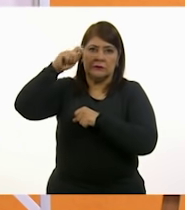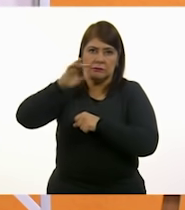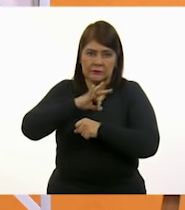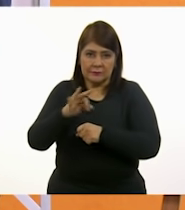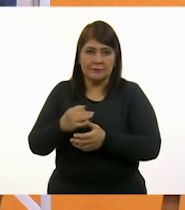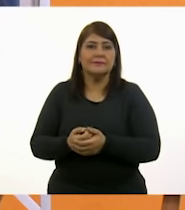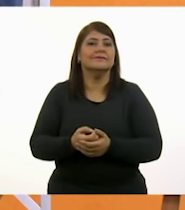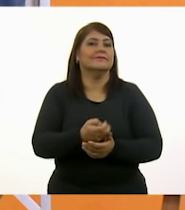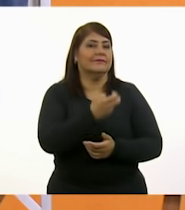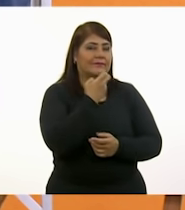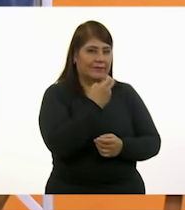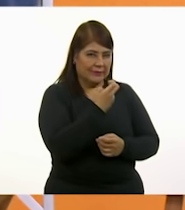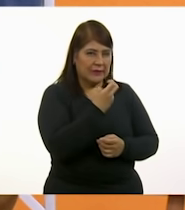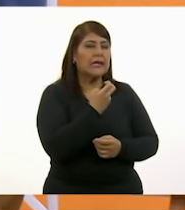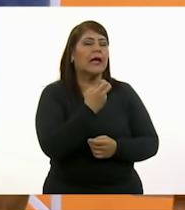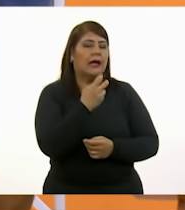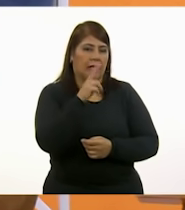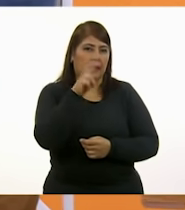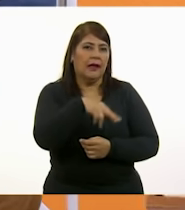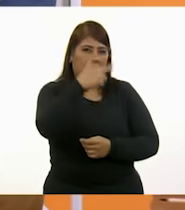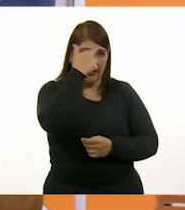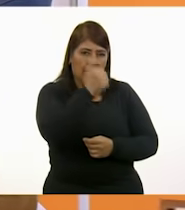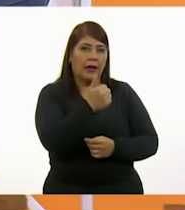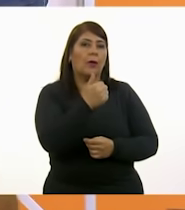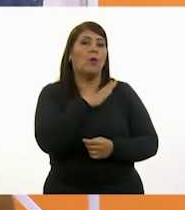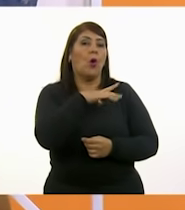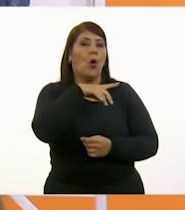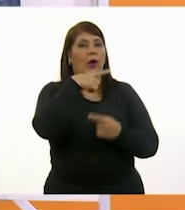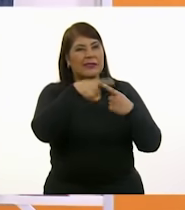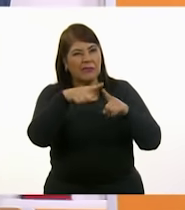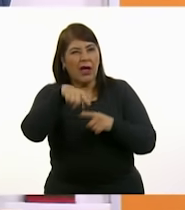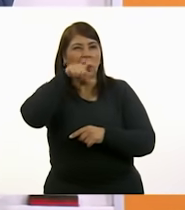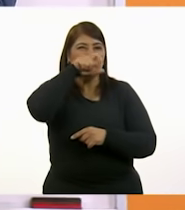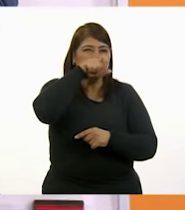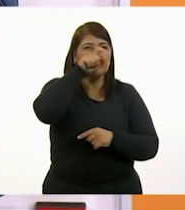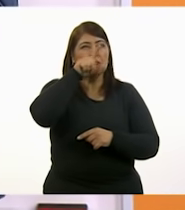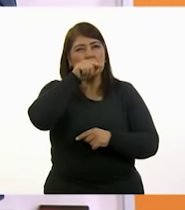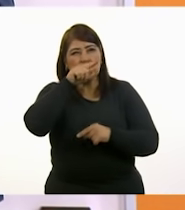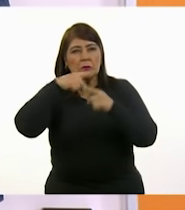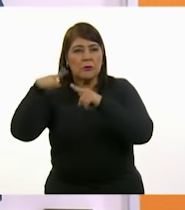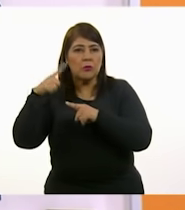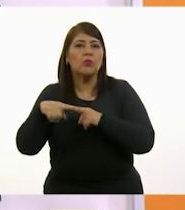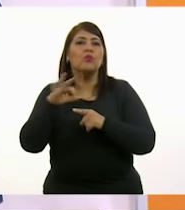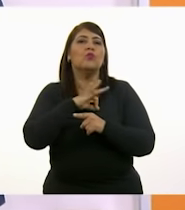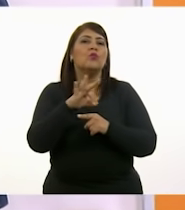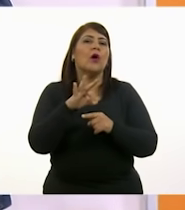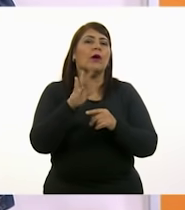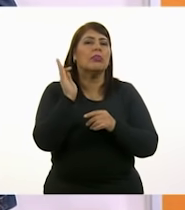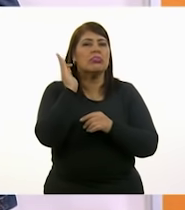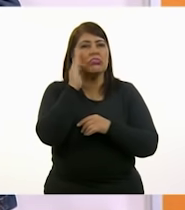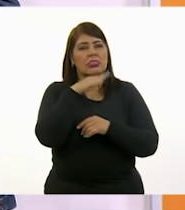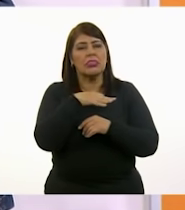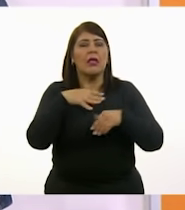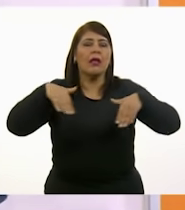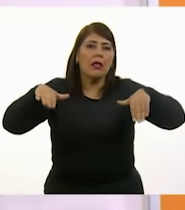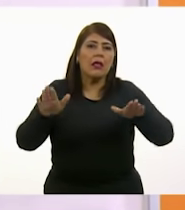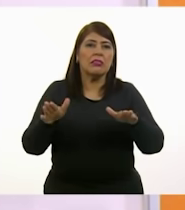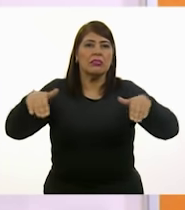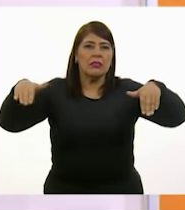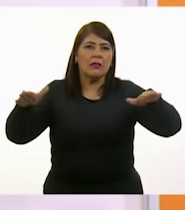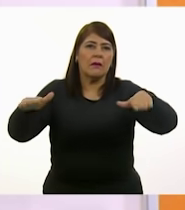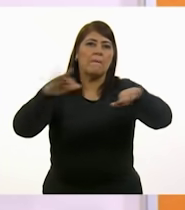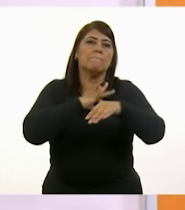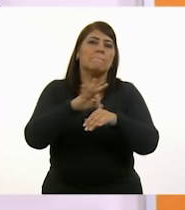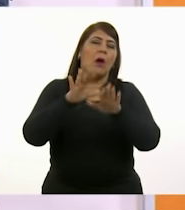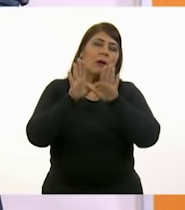son muy ligeras Y eso permite que aprovechen las corrientes de aire y puedan volar Y